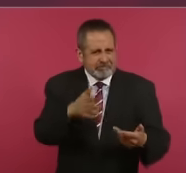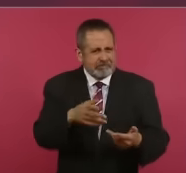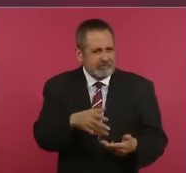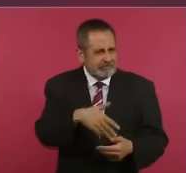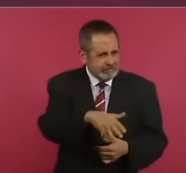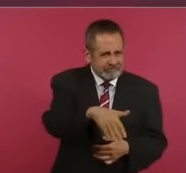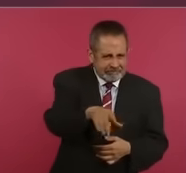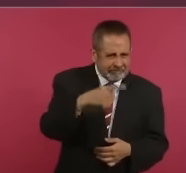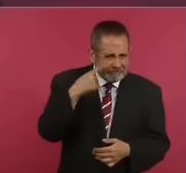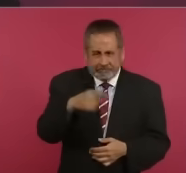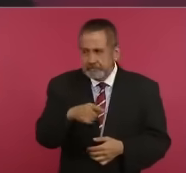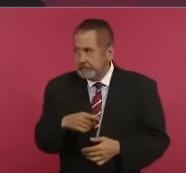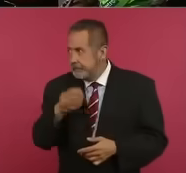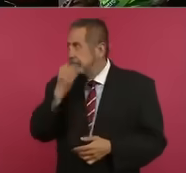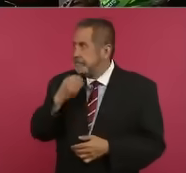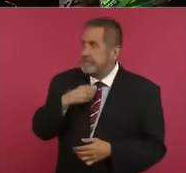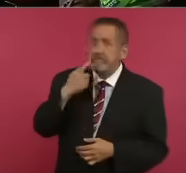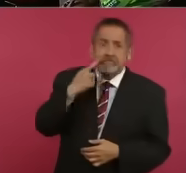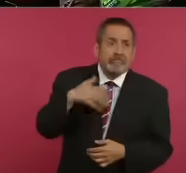búscale.